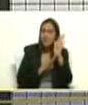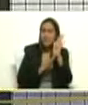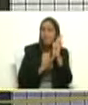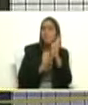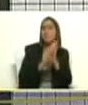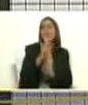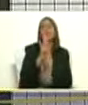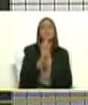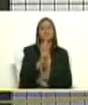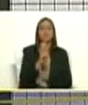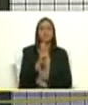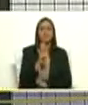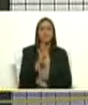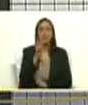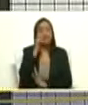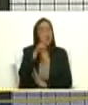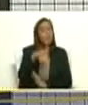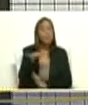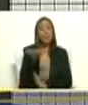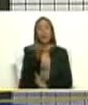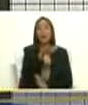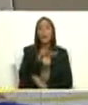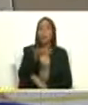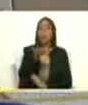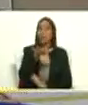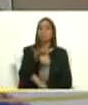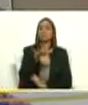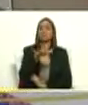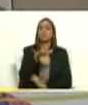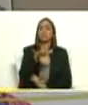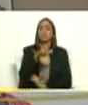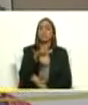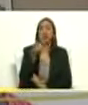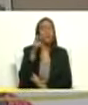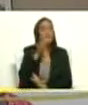del pueblo para el pueblo con el pueblo